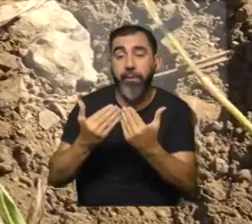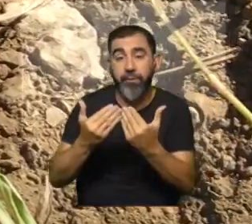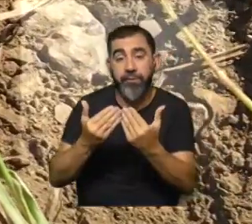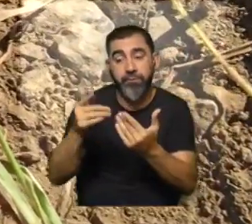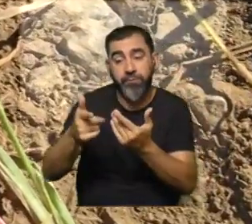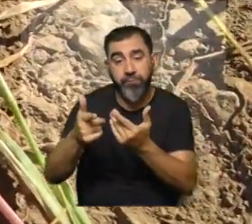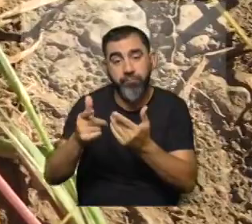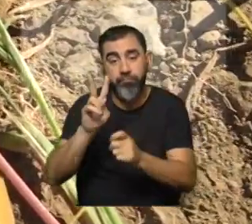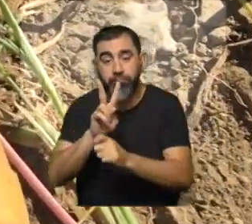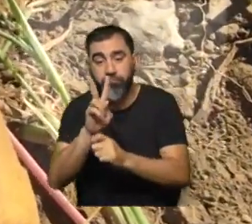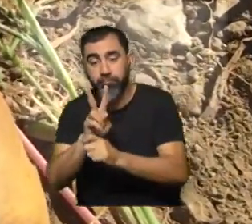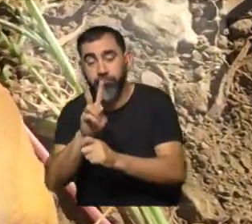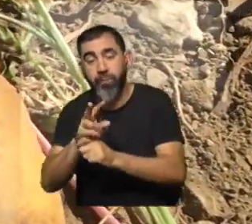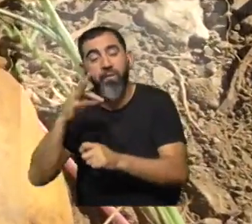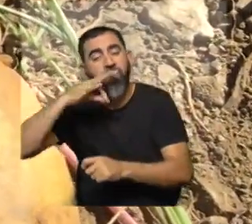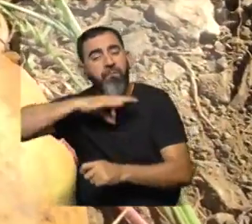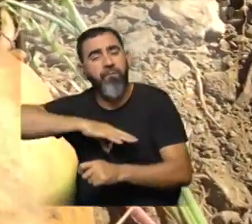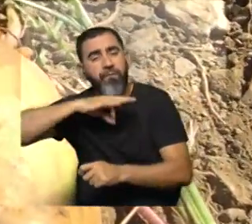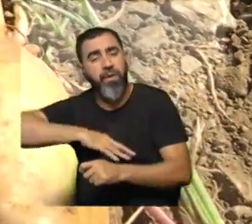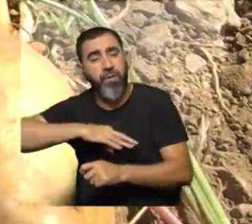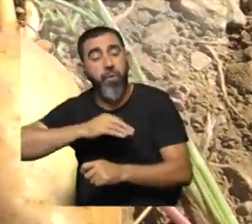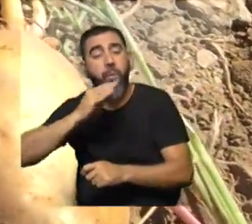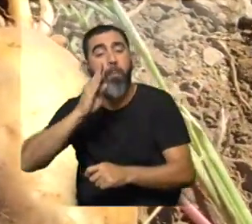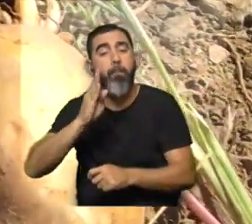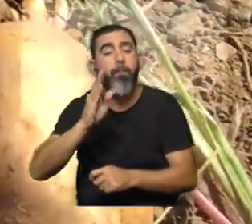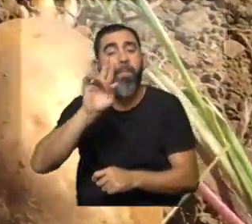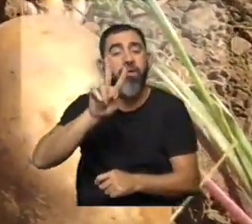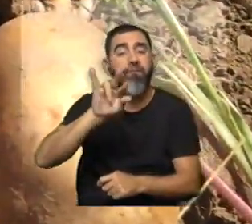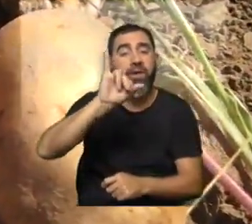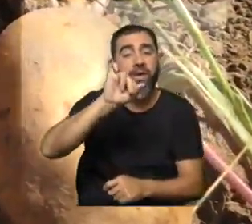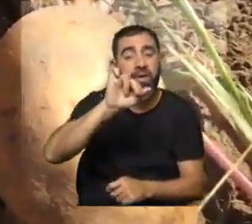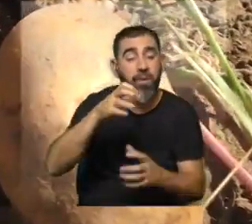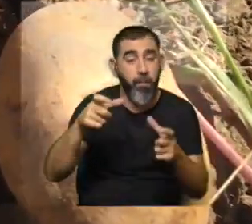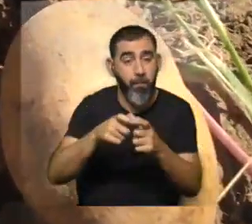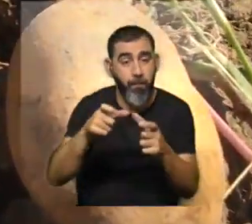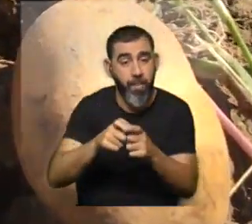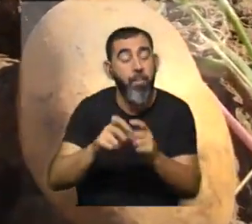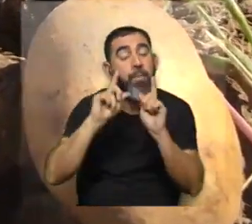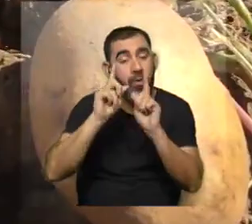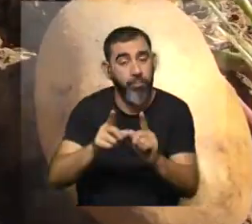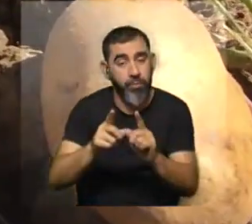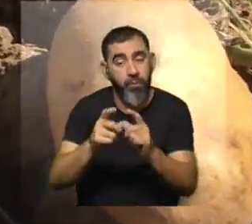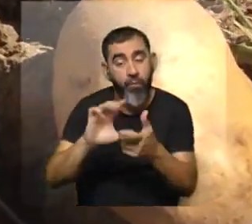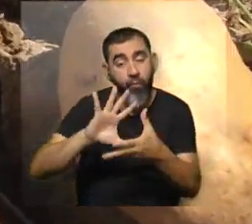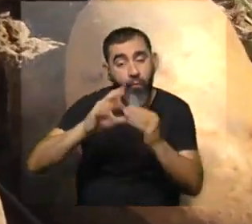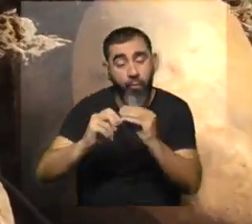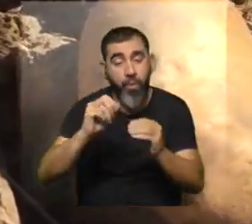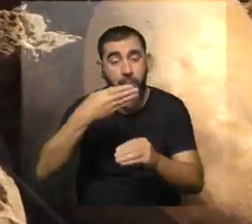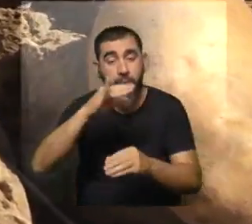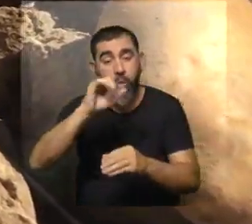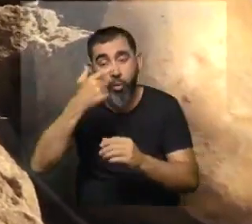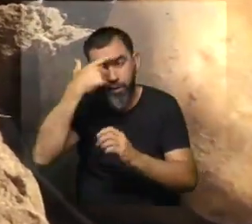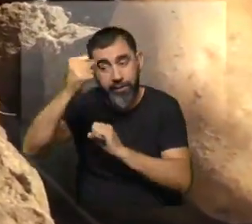de resistencia a un virus de la papa, que es el PVI de la papa, utilizando también las herramientas que nos da la